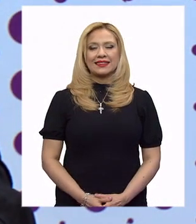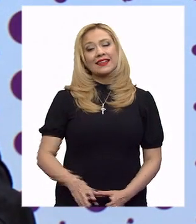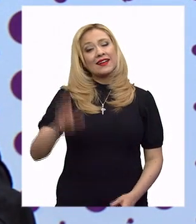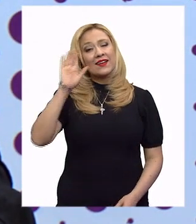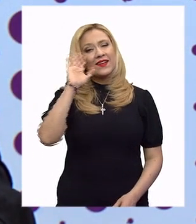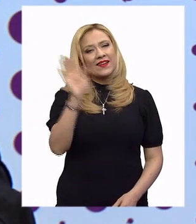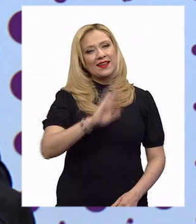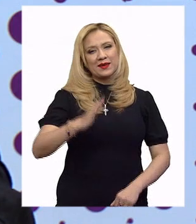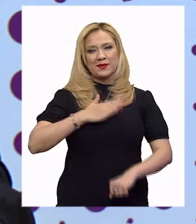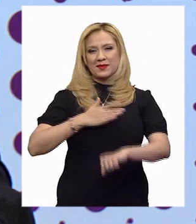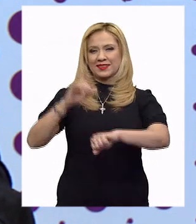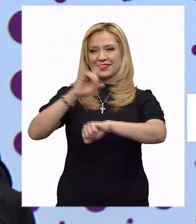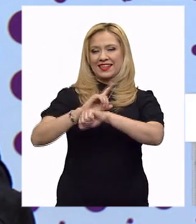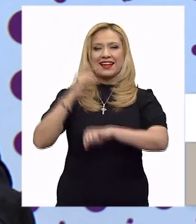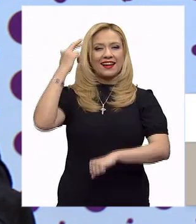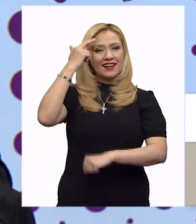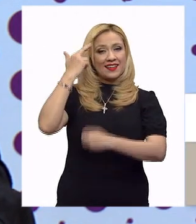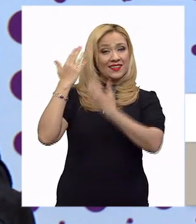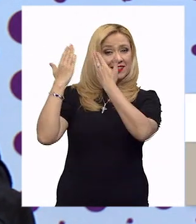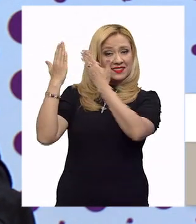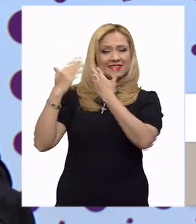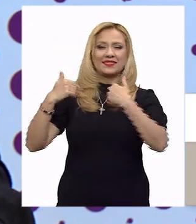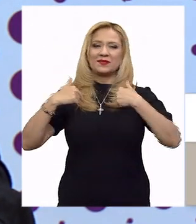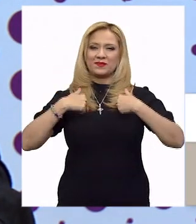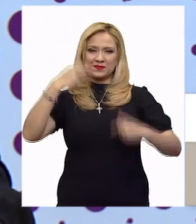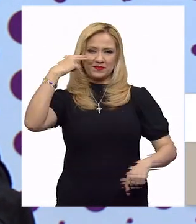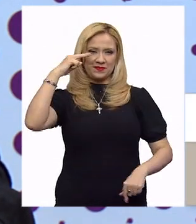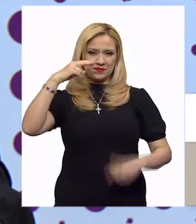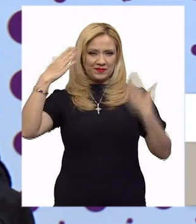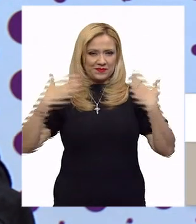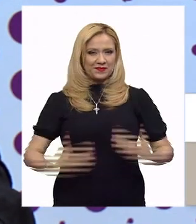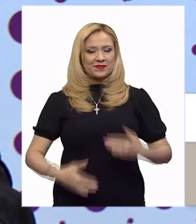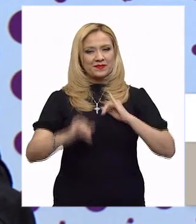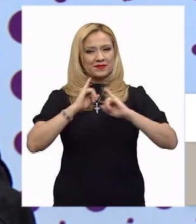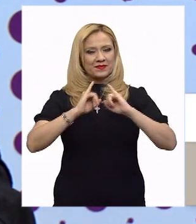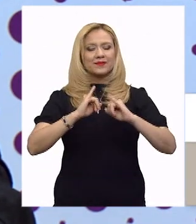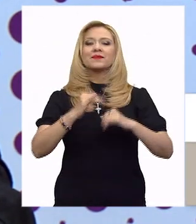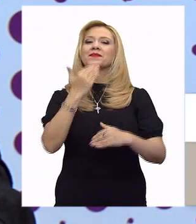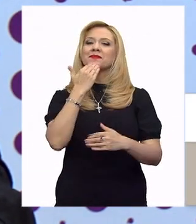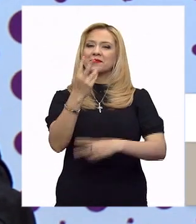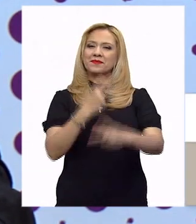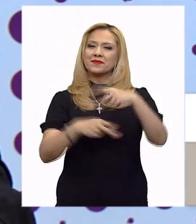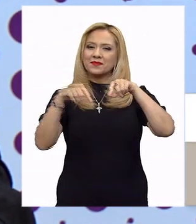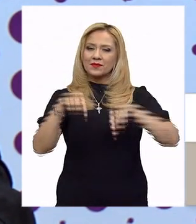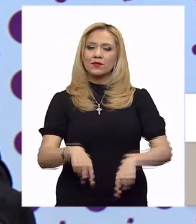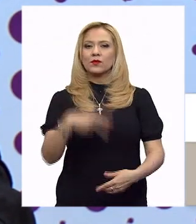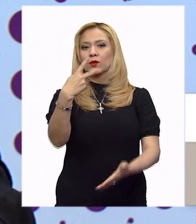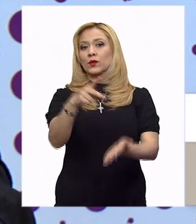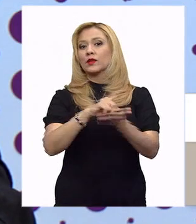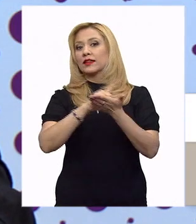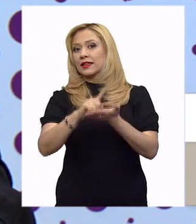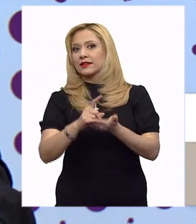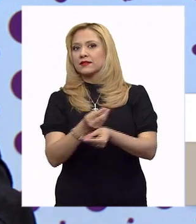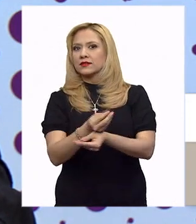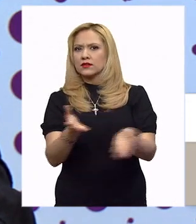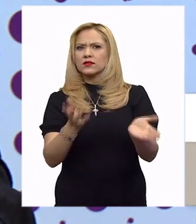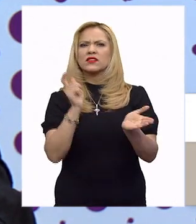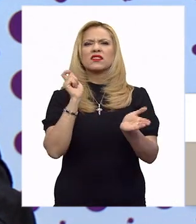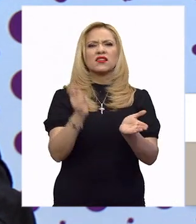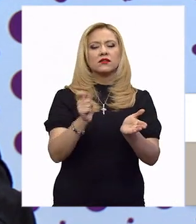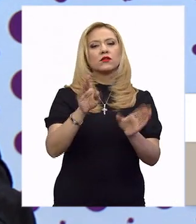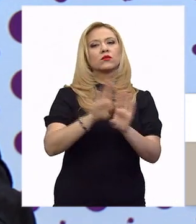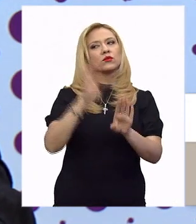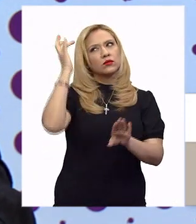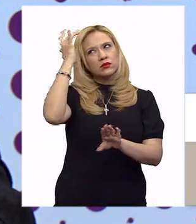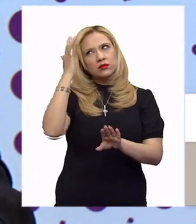Buen día, le saluda Roberto Niembro y le doy la más cordial bienvenida a su programa Tus Derechos, un espacio destinado a la difusión y reflexión sobre la cultura